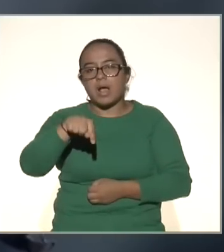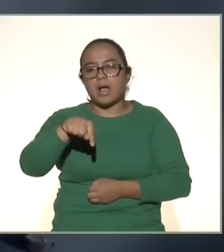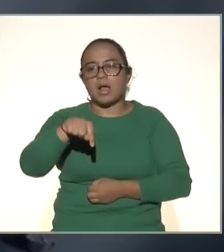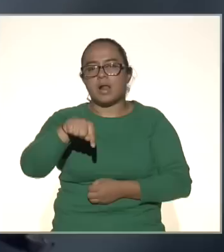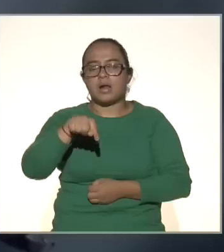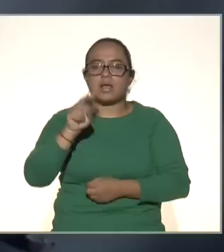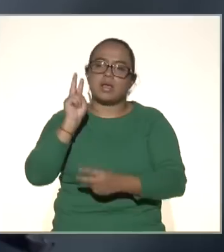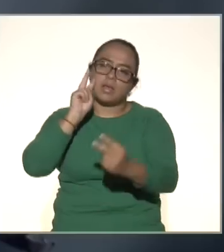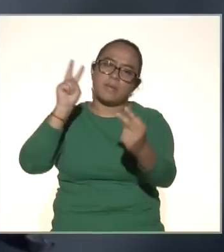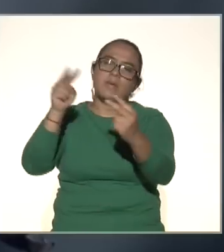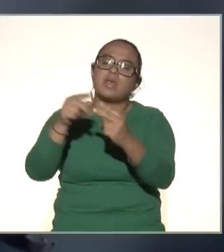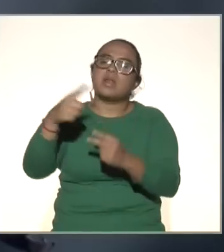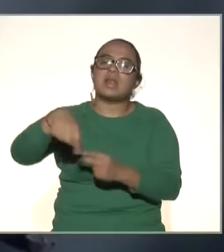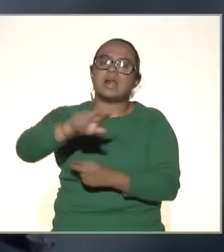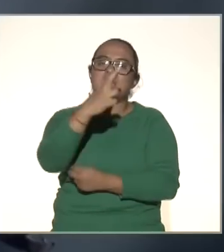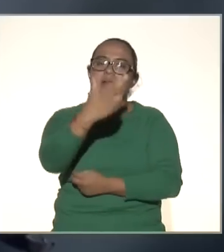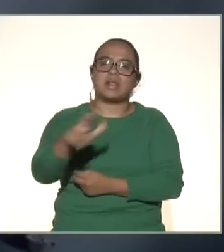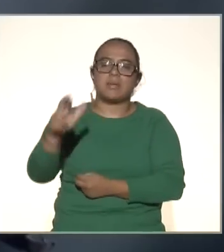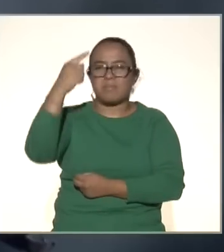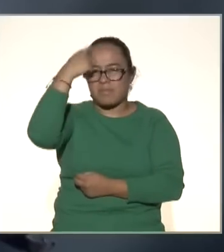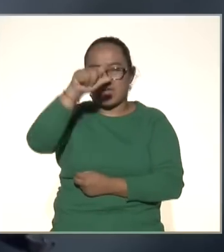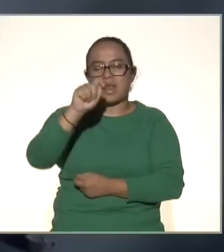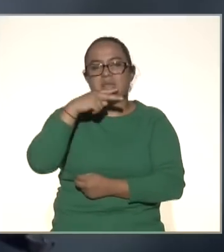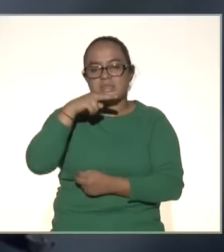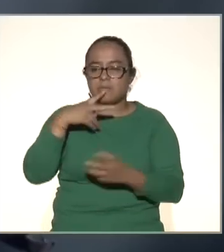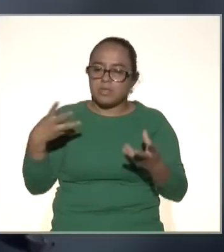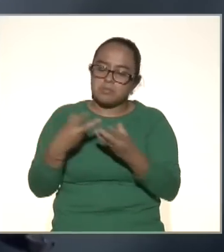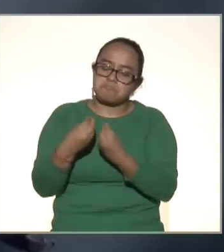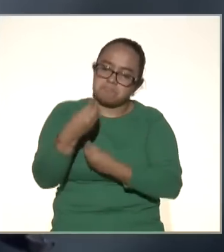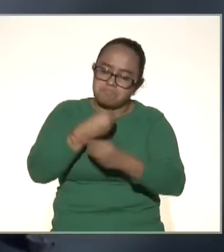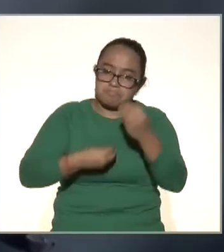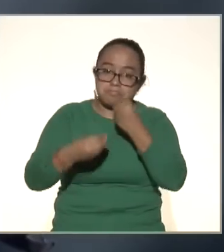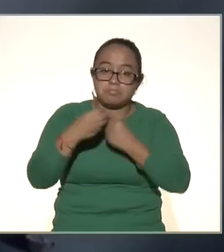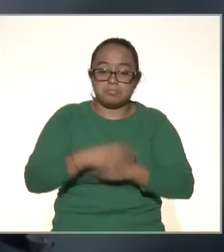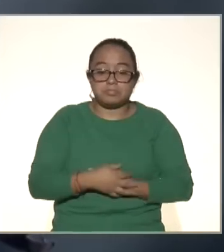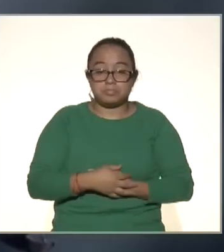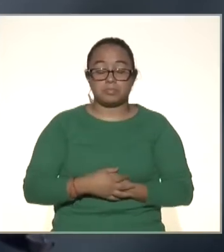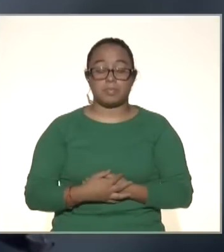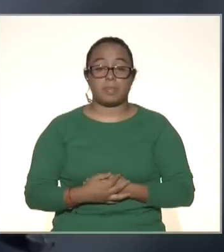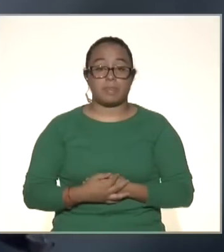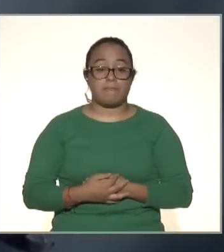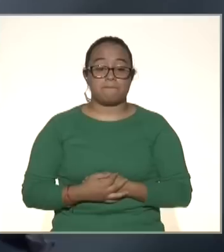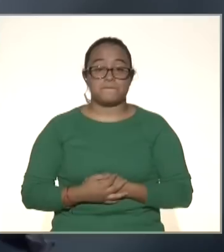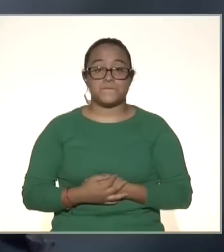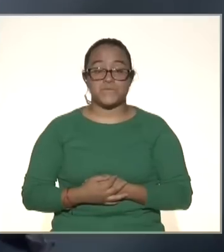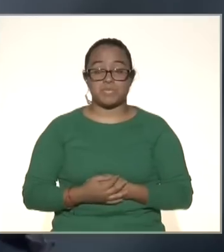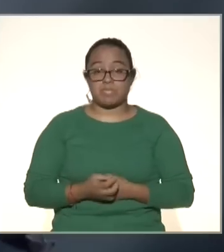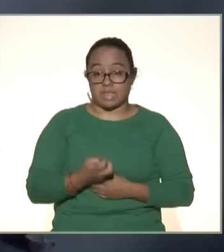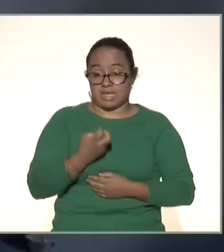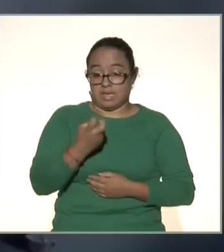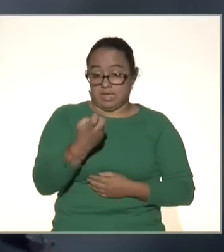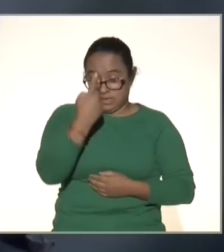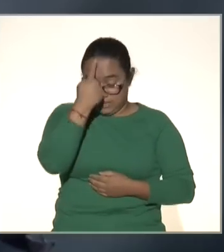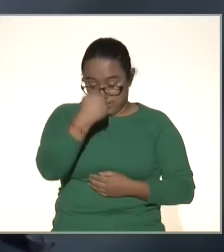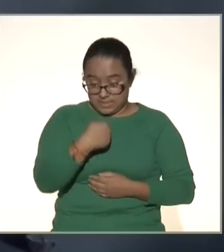la veo en un restaurante para celebrar la Navidad. Para mí fue muy difícil guardar el secreto